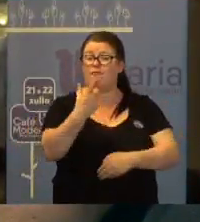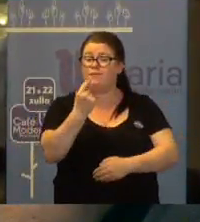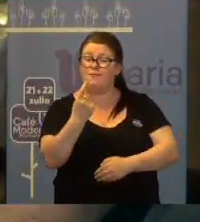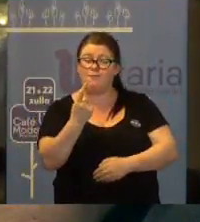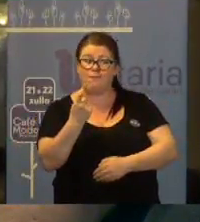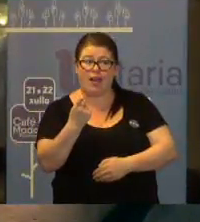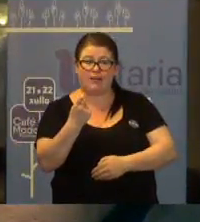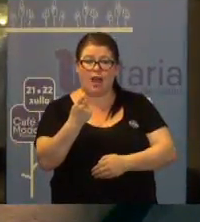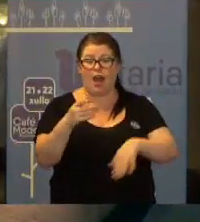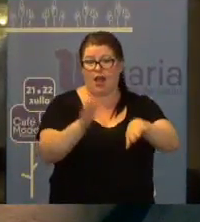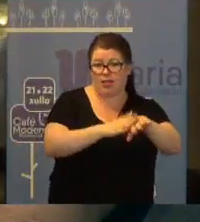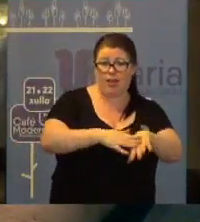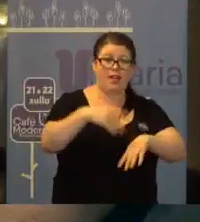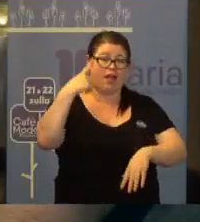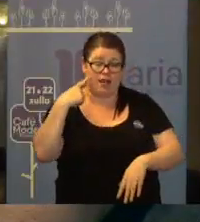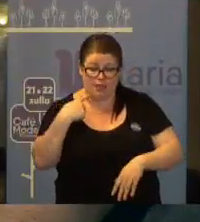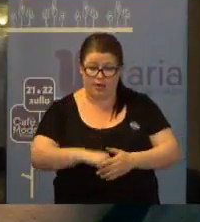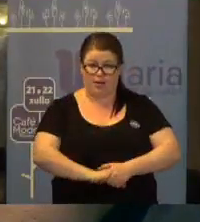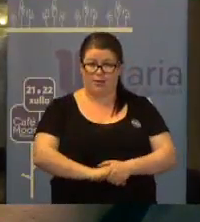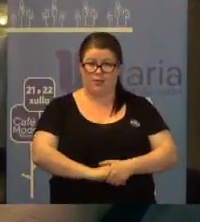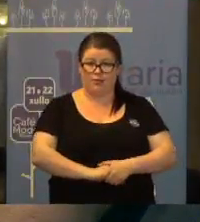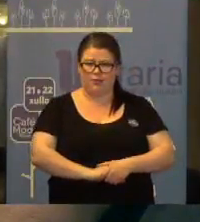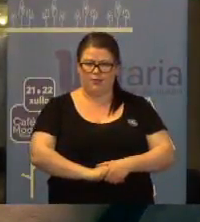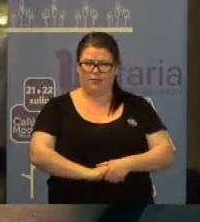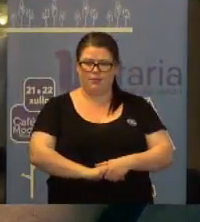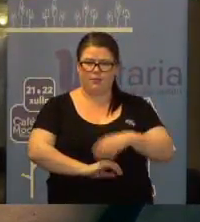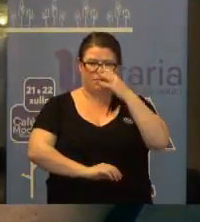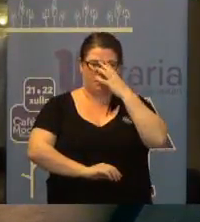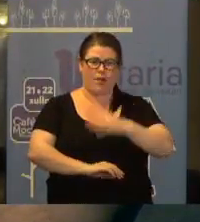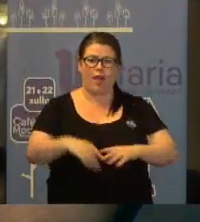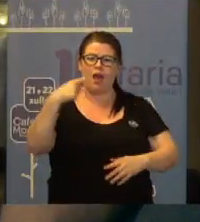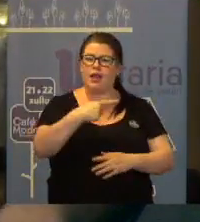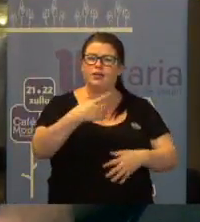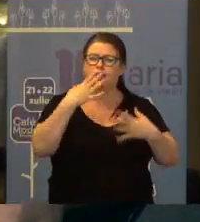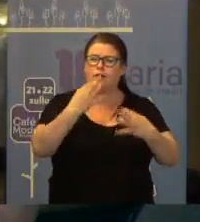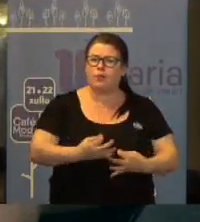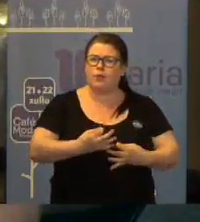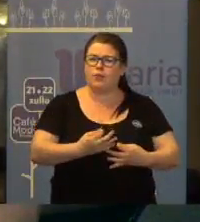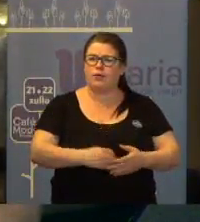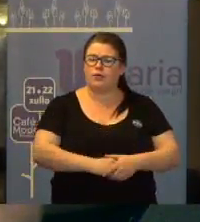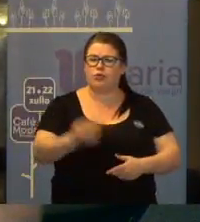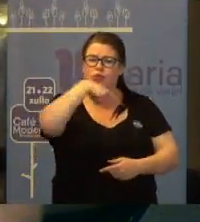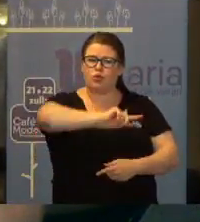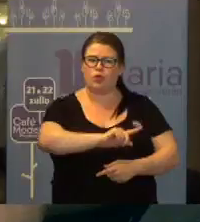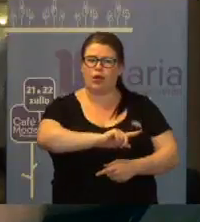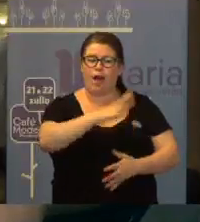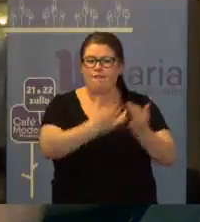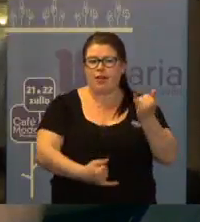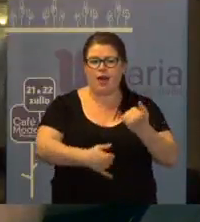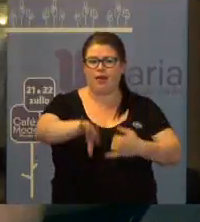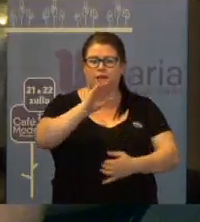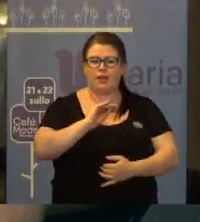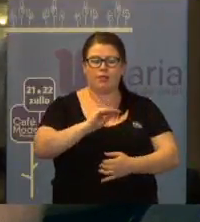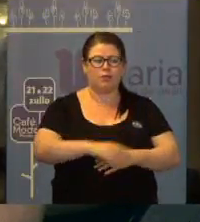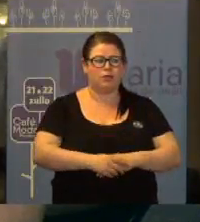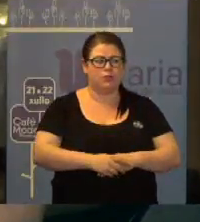esquerda tradicional ou ao nacionalismo tradicional. E entón aí seguramente acabemos de entender o que é o rupturismo, que a mí